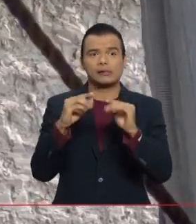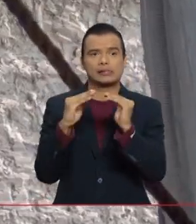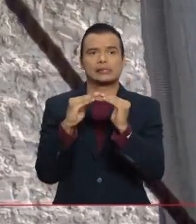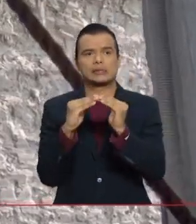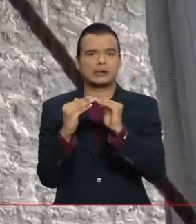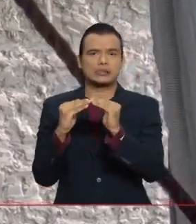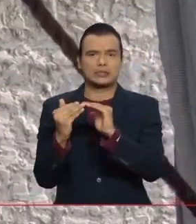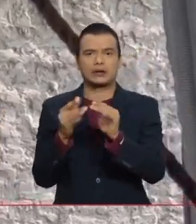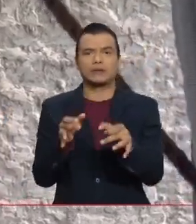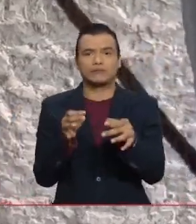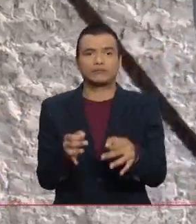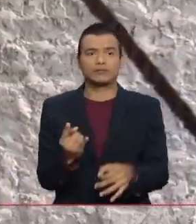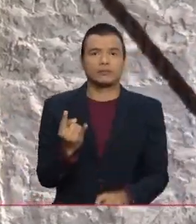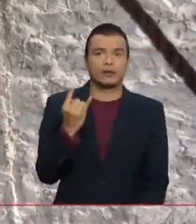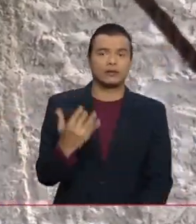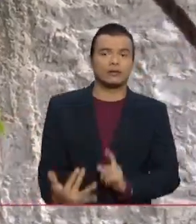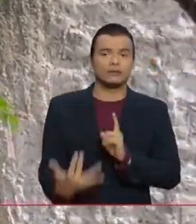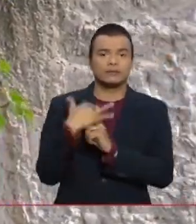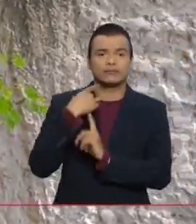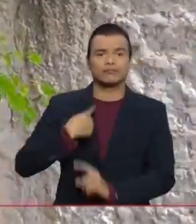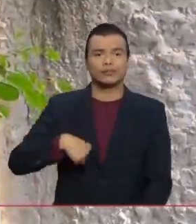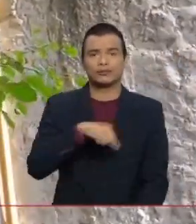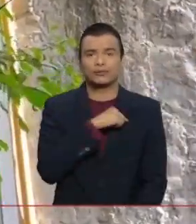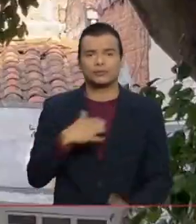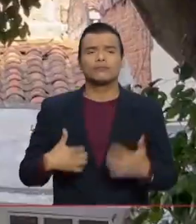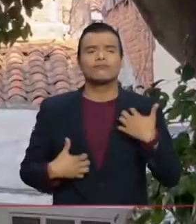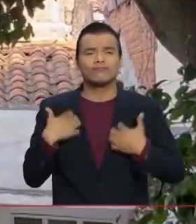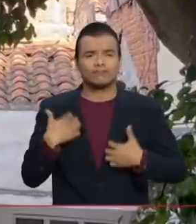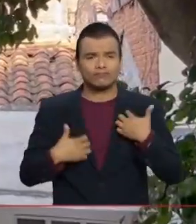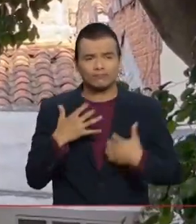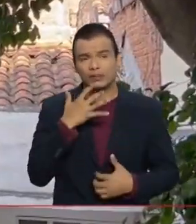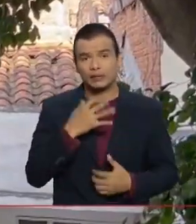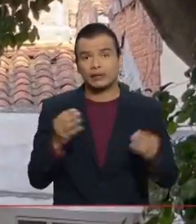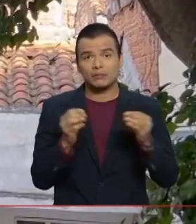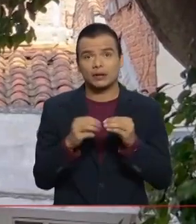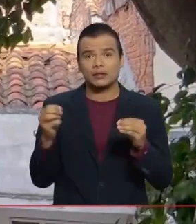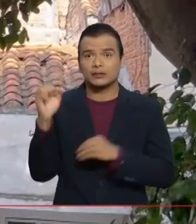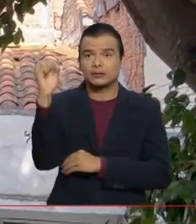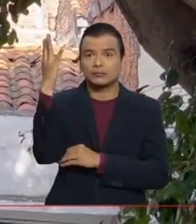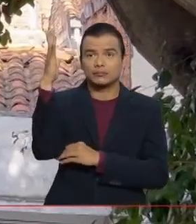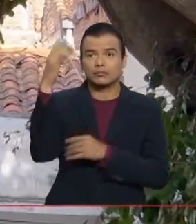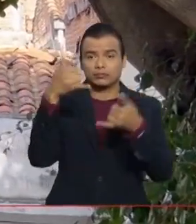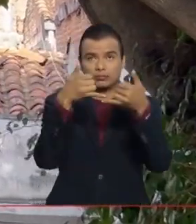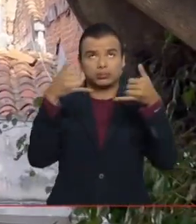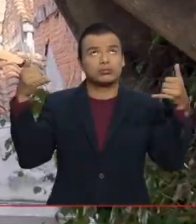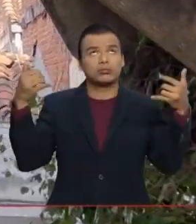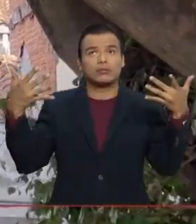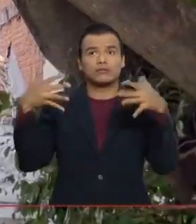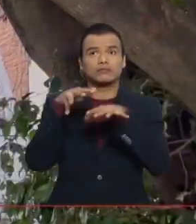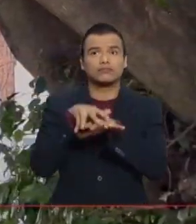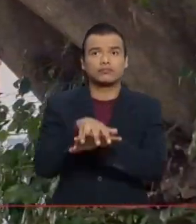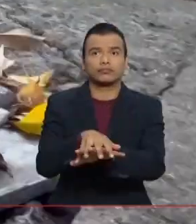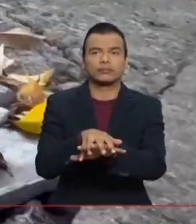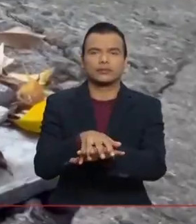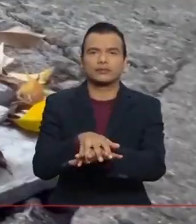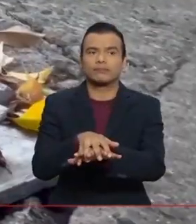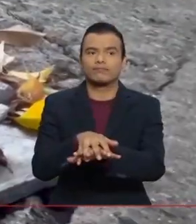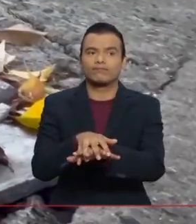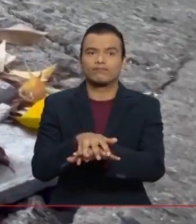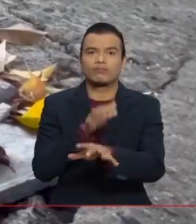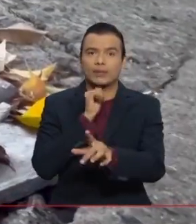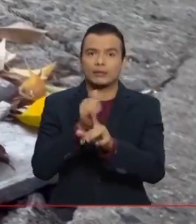Además, dicen que temen por su seguridad debido a que los cables de energía que atraviesan las ramas pues están generando